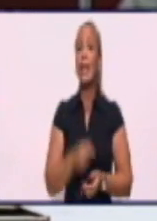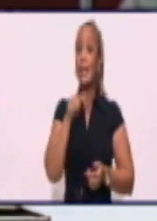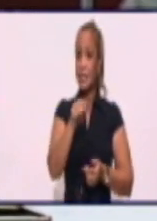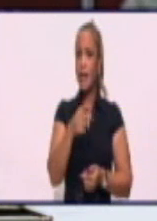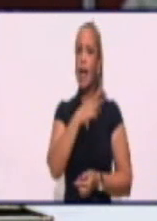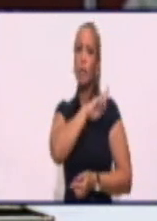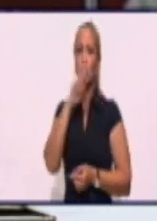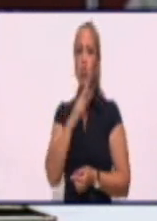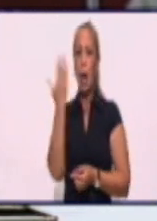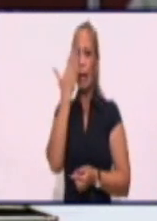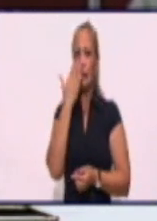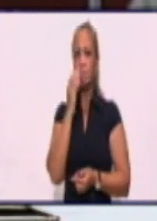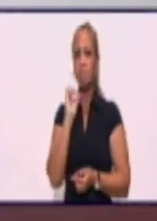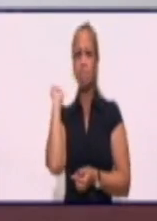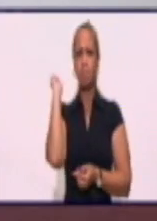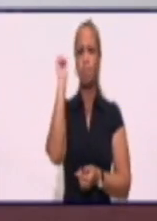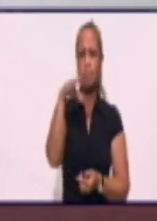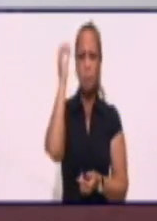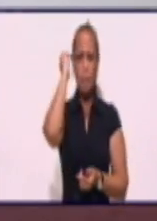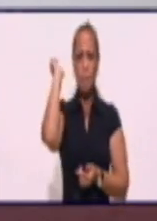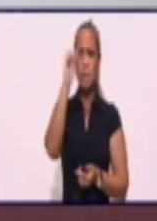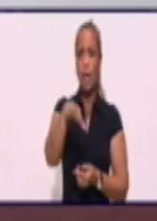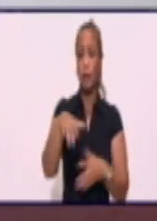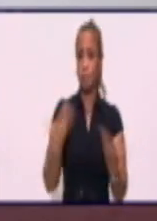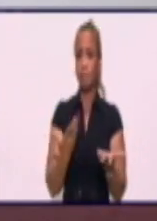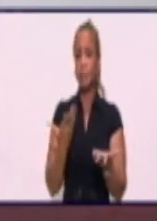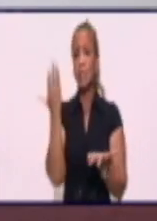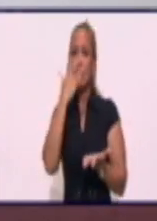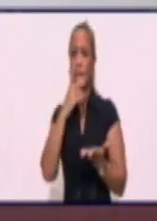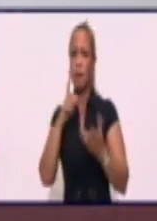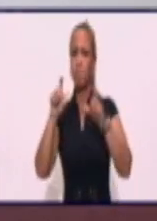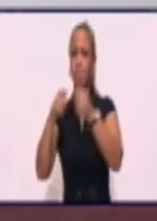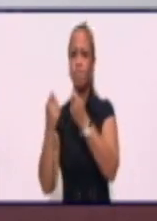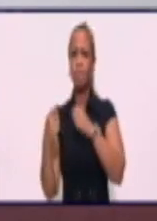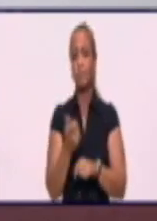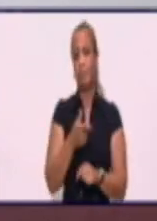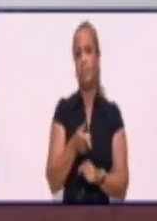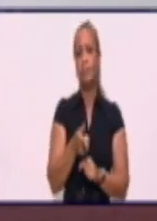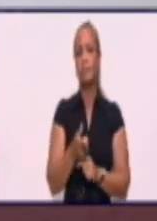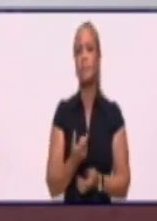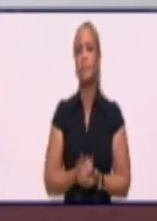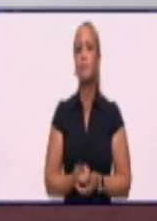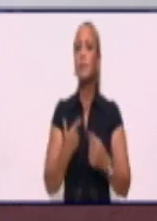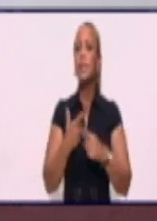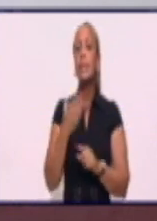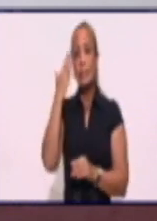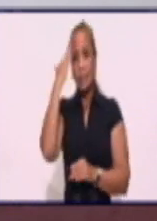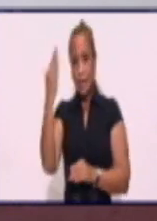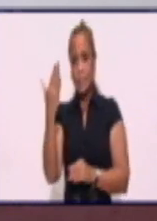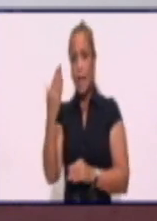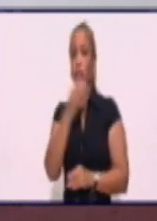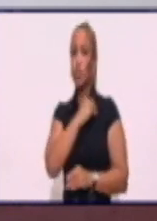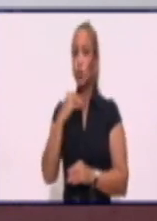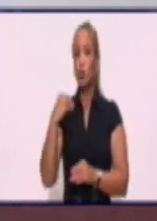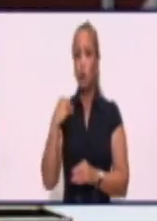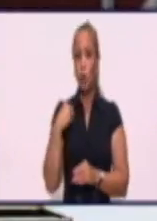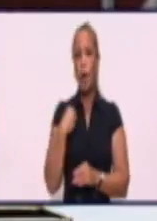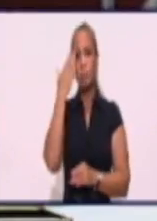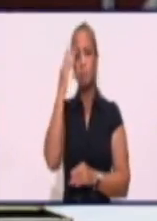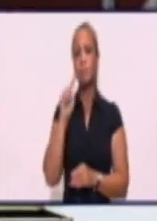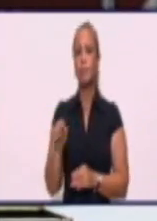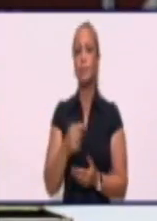piedras y a la que quieren destruir, desafortunadamente. Gracias, doctor. Gracias, doctora, por haber estado con